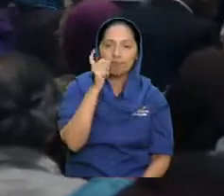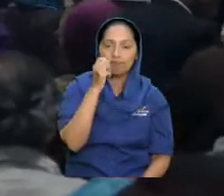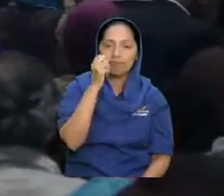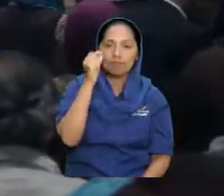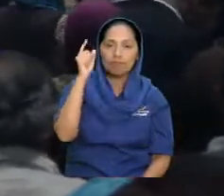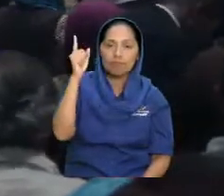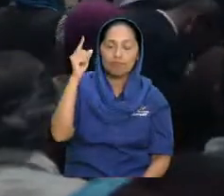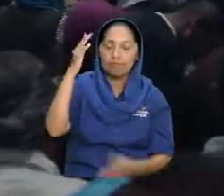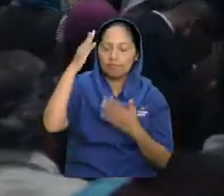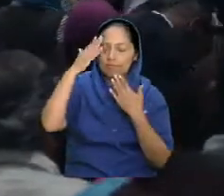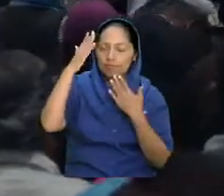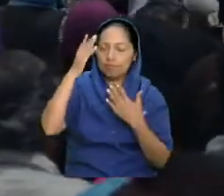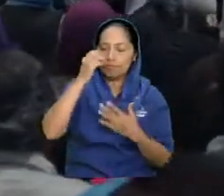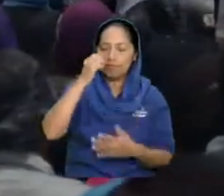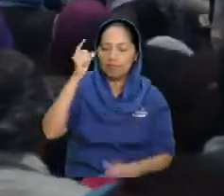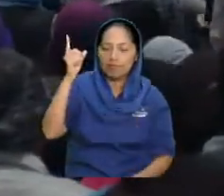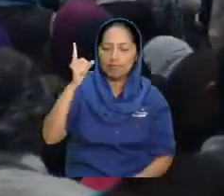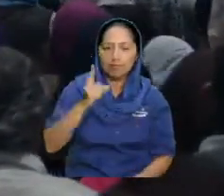Oh, gracias, Señor.